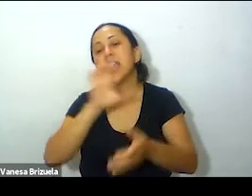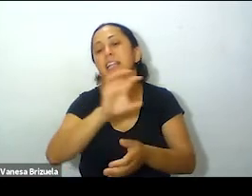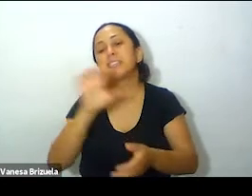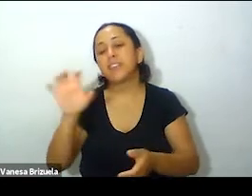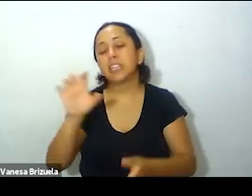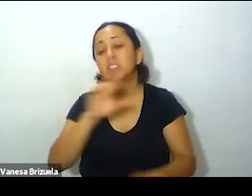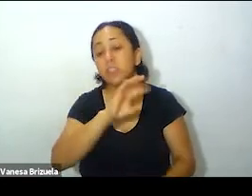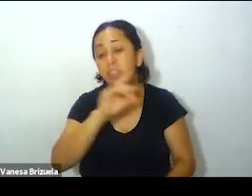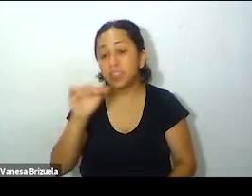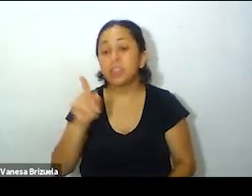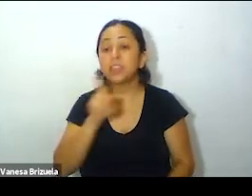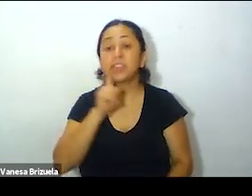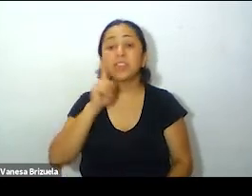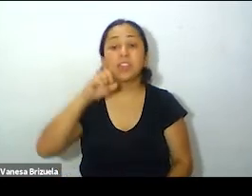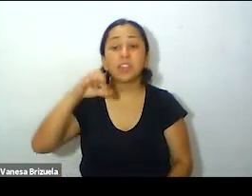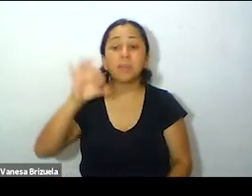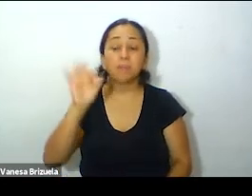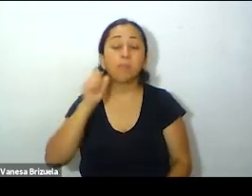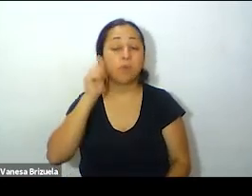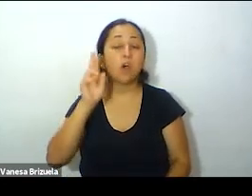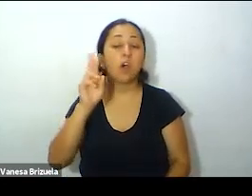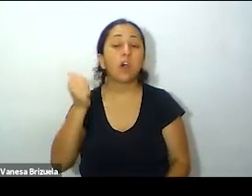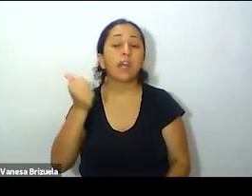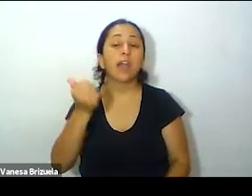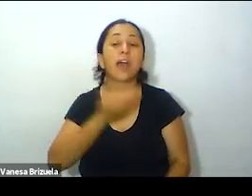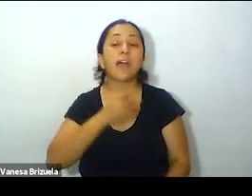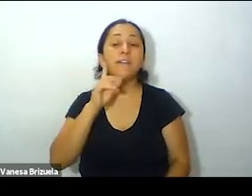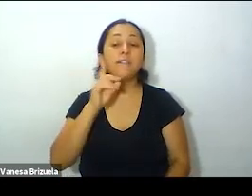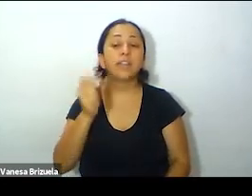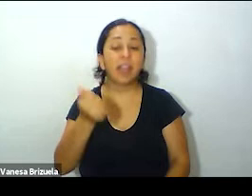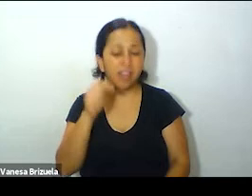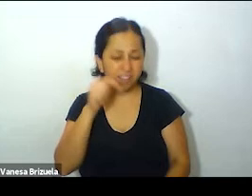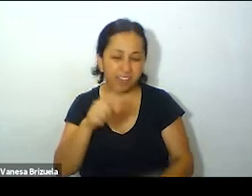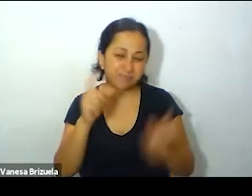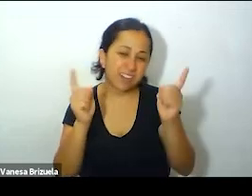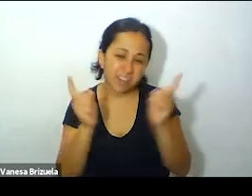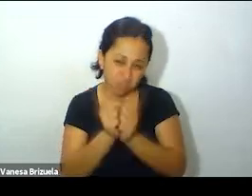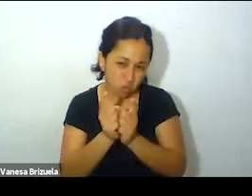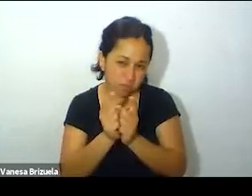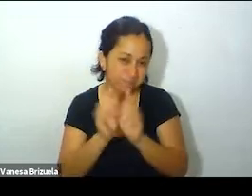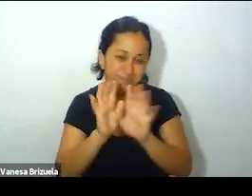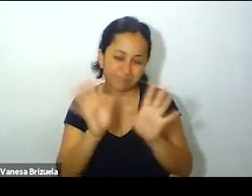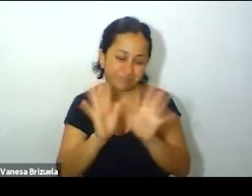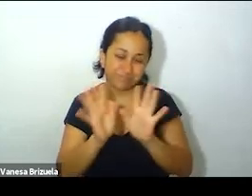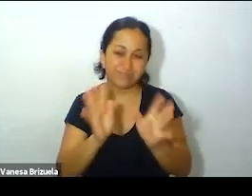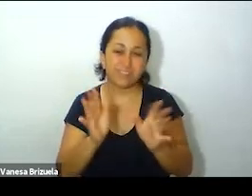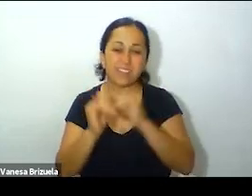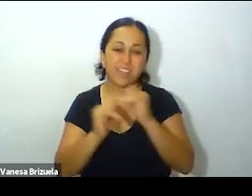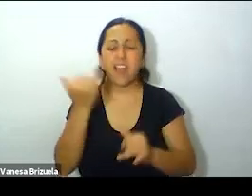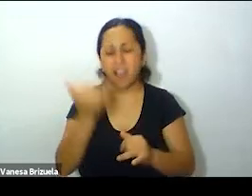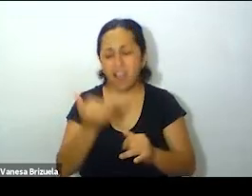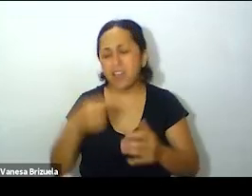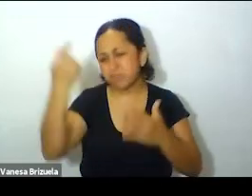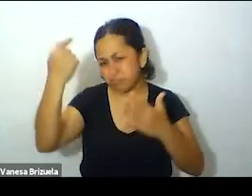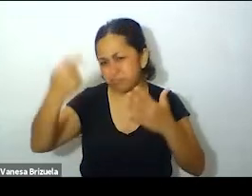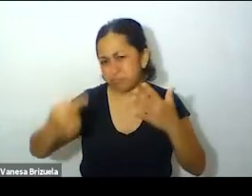clasificación tipográfica, la verdad que lo resumí acá porque no me parece necesario para empezar. Sí